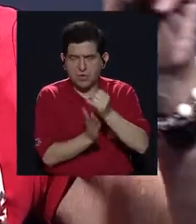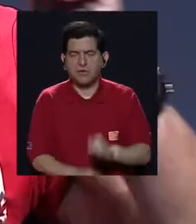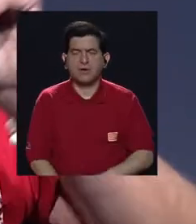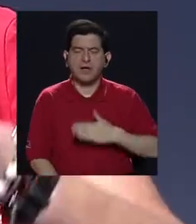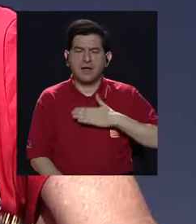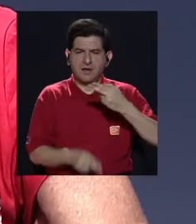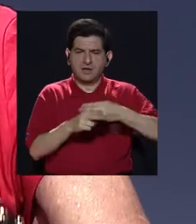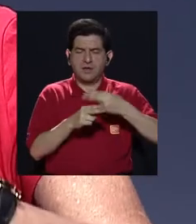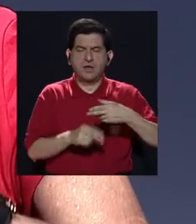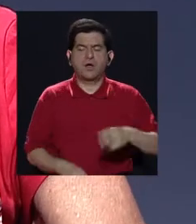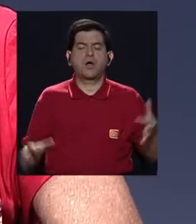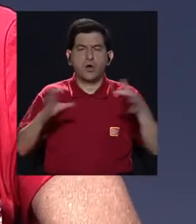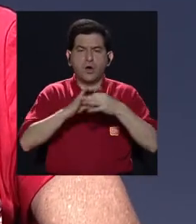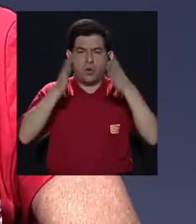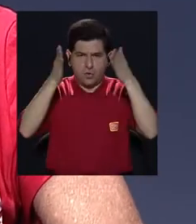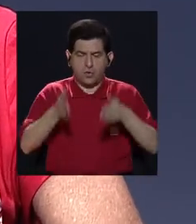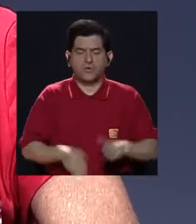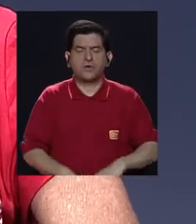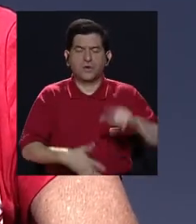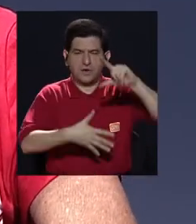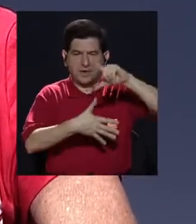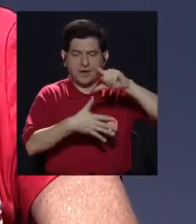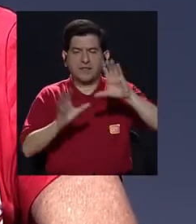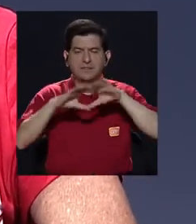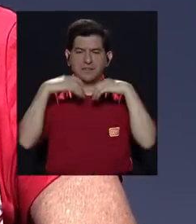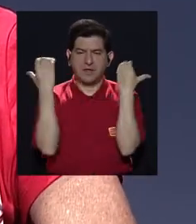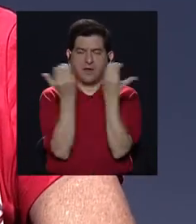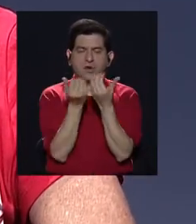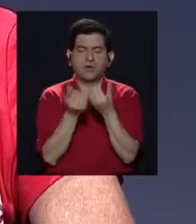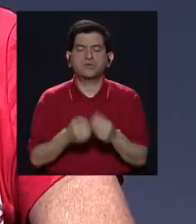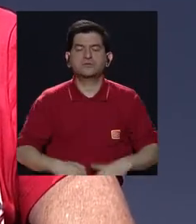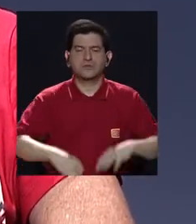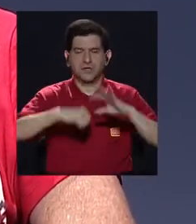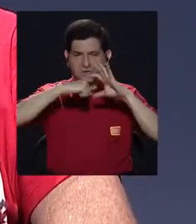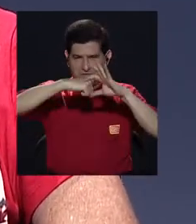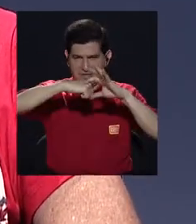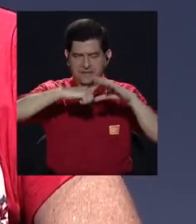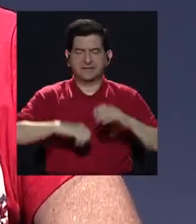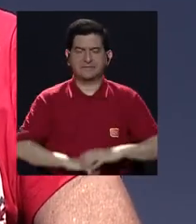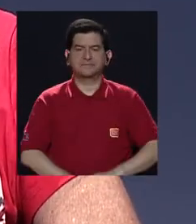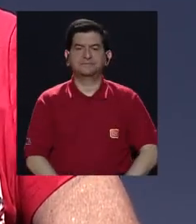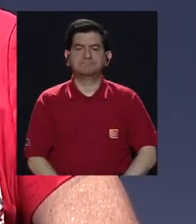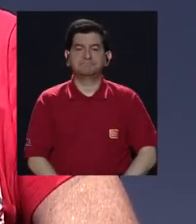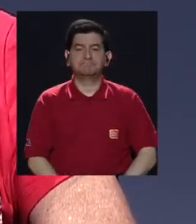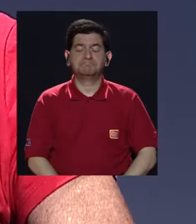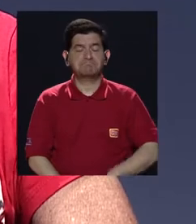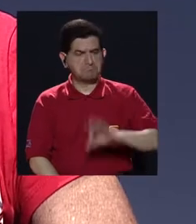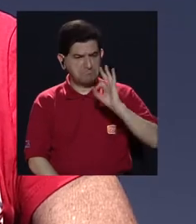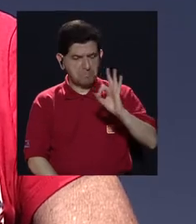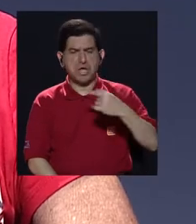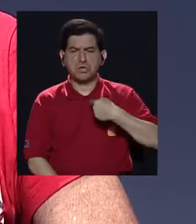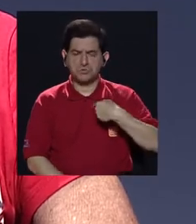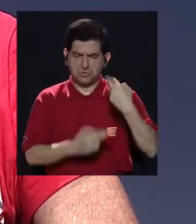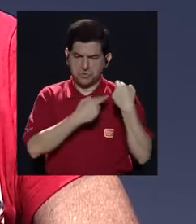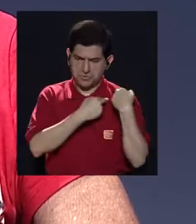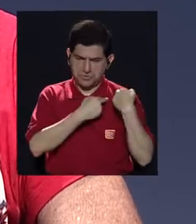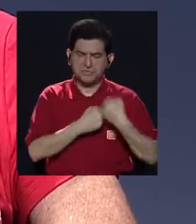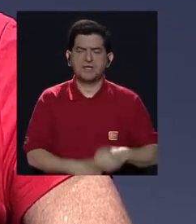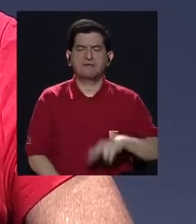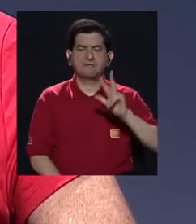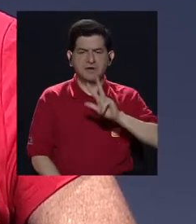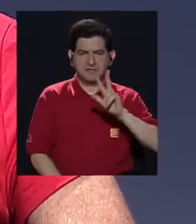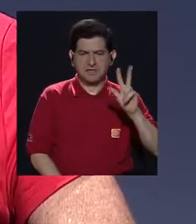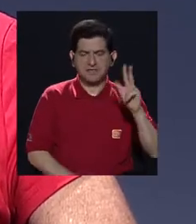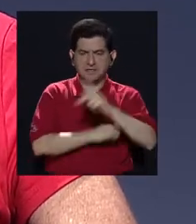me nombran como coordinadora para américa latina del consejo de la tierra bueno tenía a mi cargo los